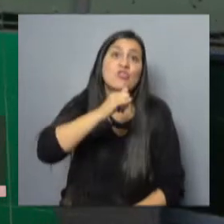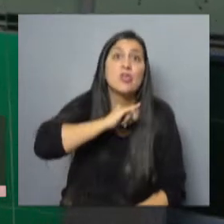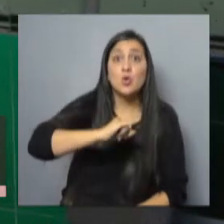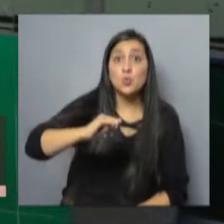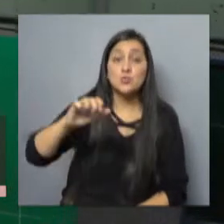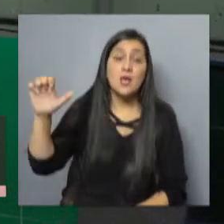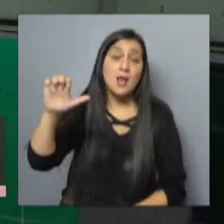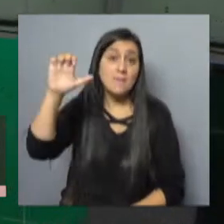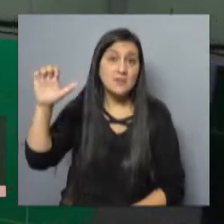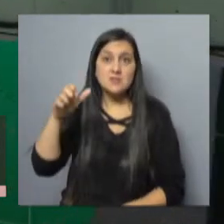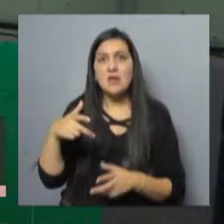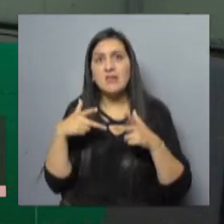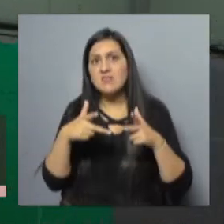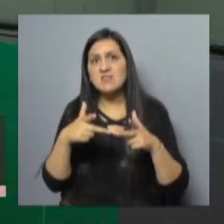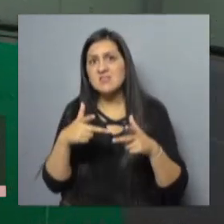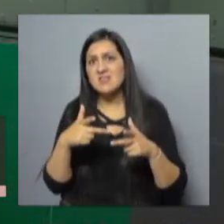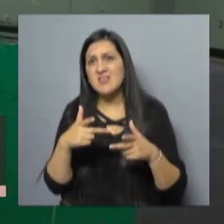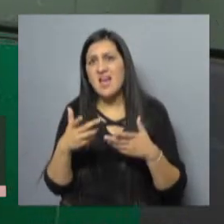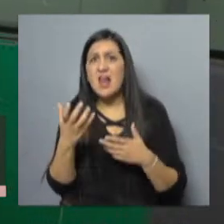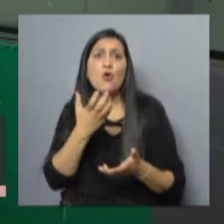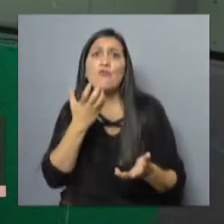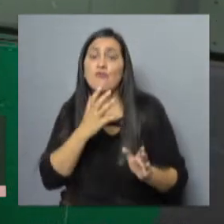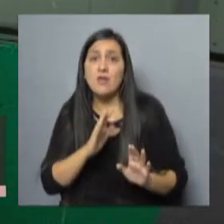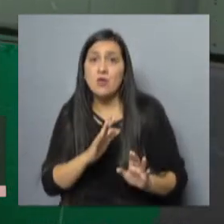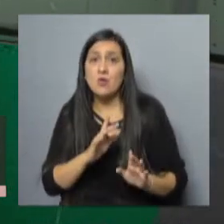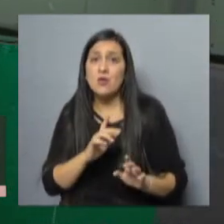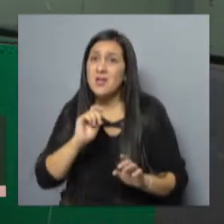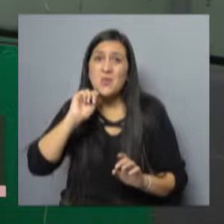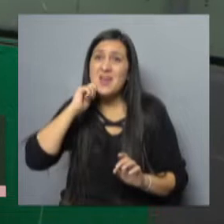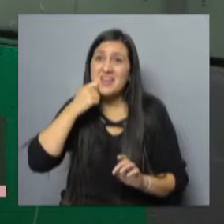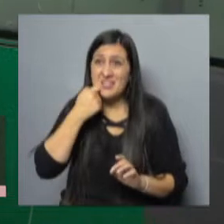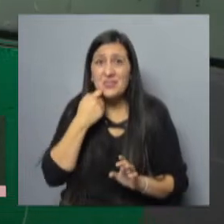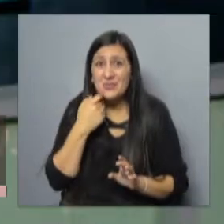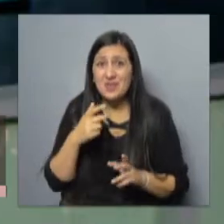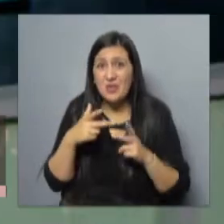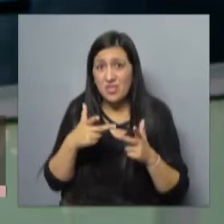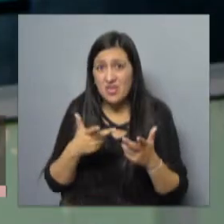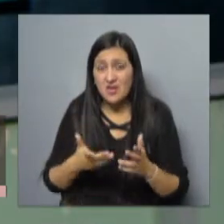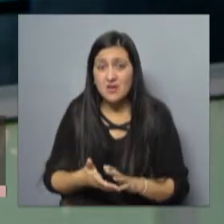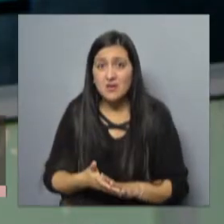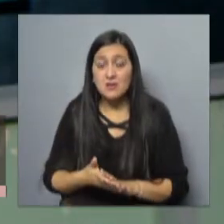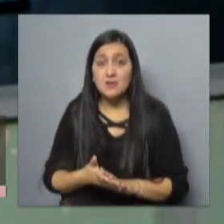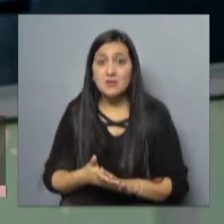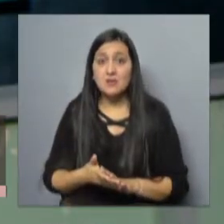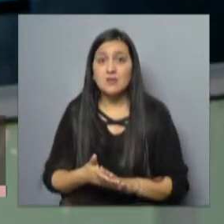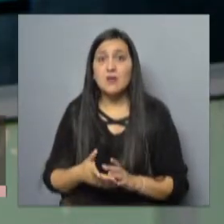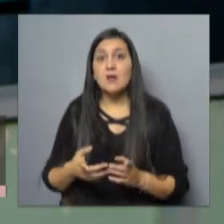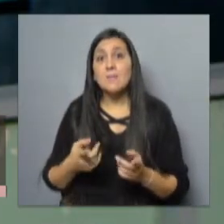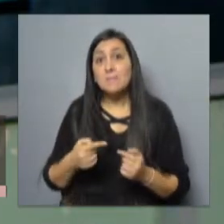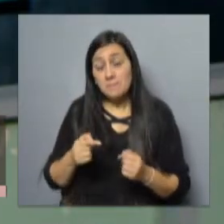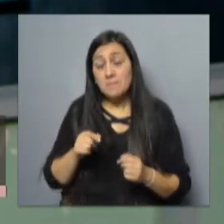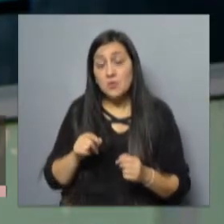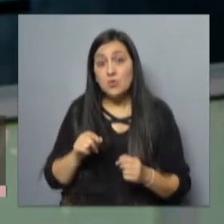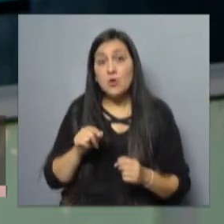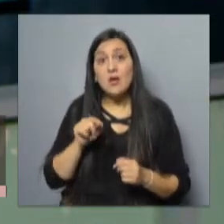verdad y dice algo que es ingrato dice algo que no es lindo de escuchar diríamos lo sé la verdad y por lo tanto hasta ese punto